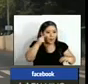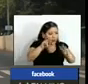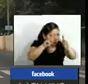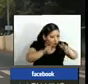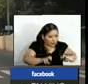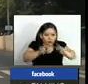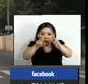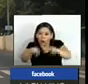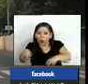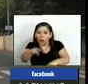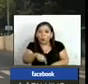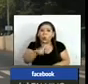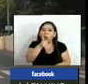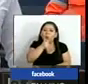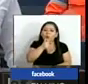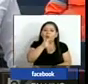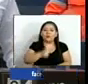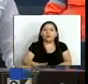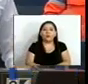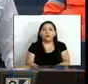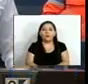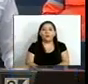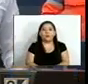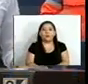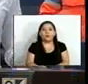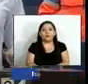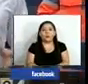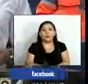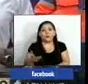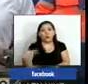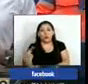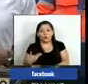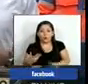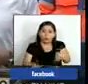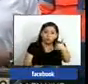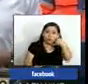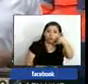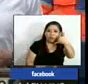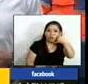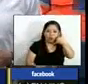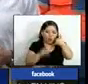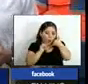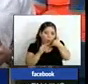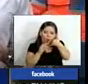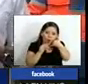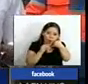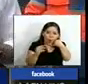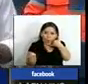casos sospechosos de coronavirus. El monitoreo telefónico con una base de datos de cerca de